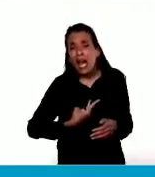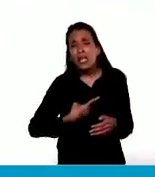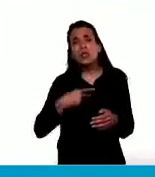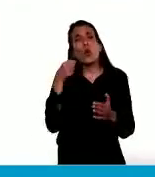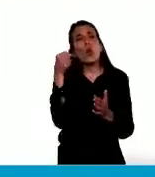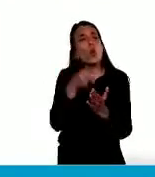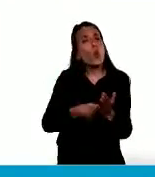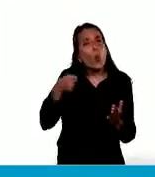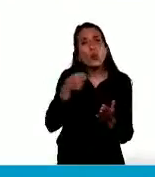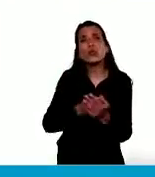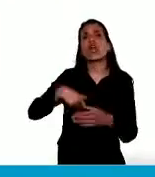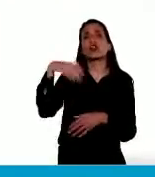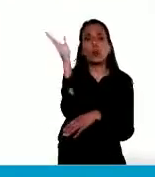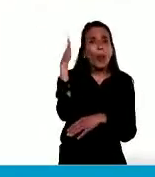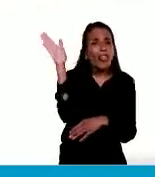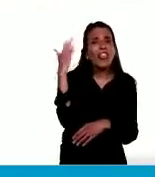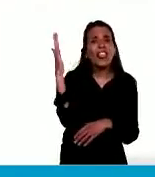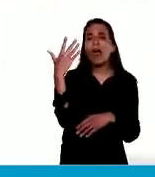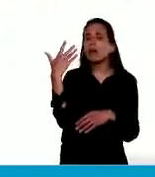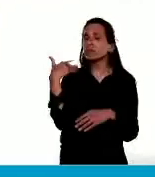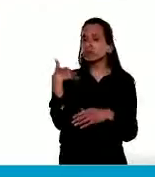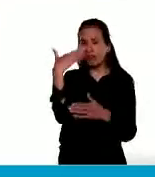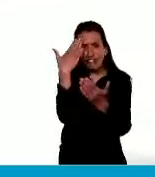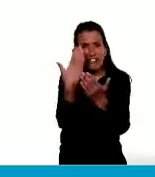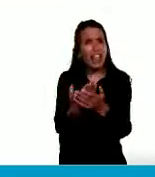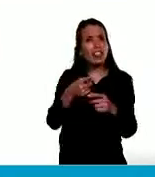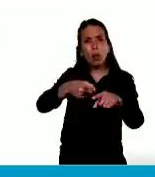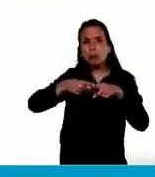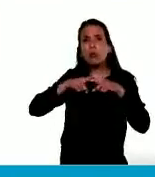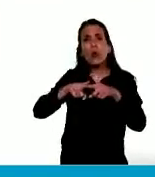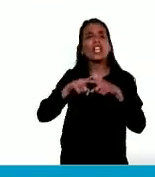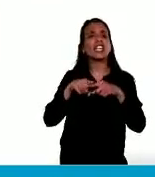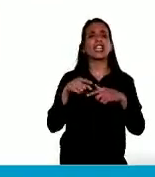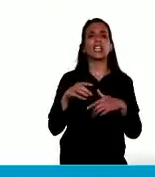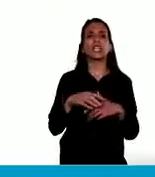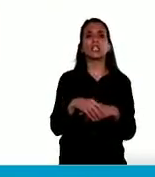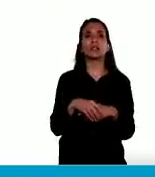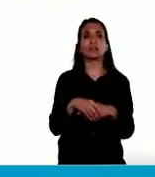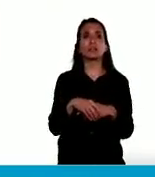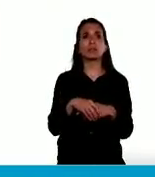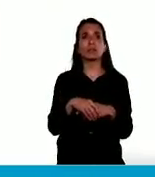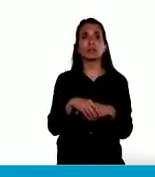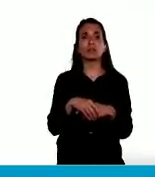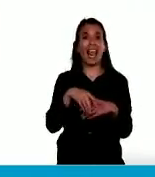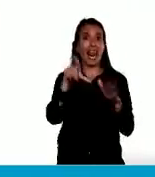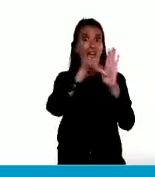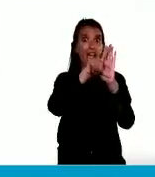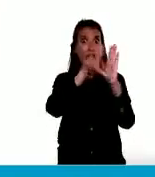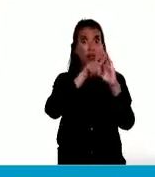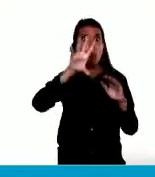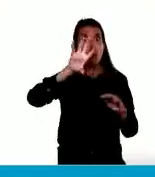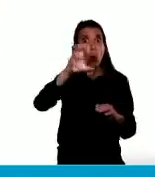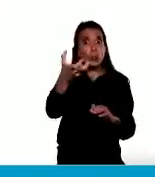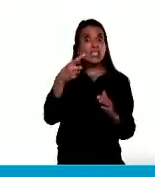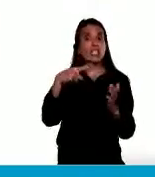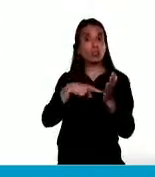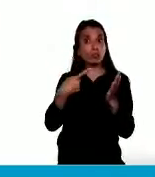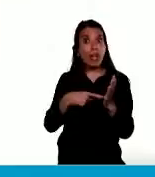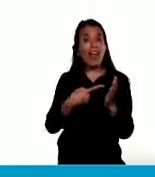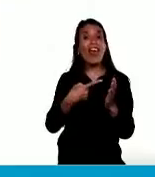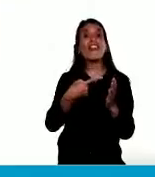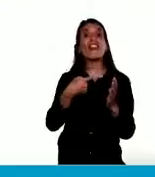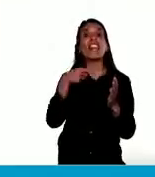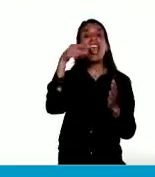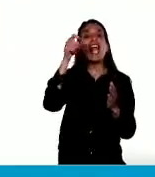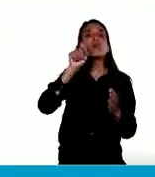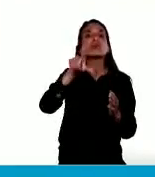bandera para llevar adelante diferentes políticas de género. La ley provincial del cupo laboral travesti